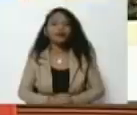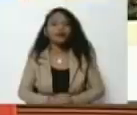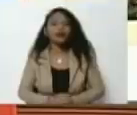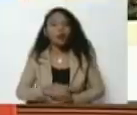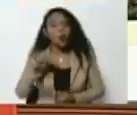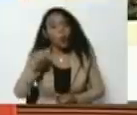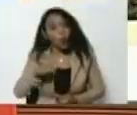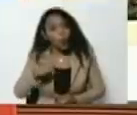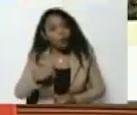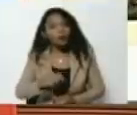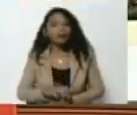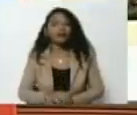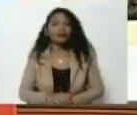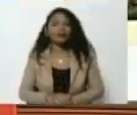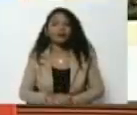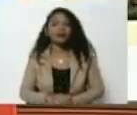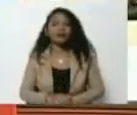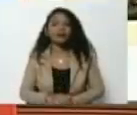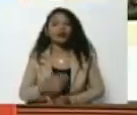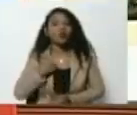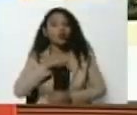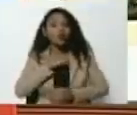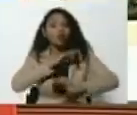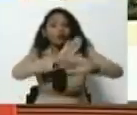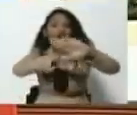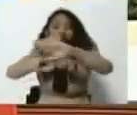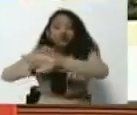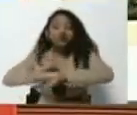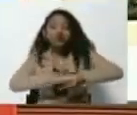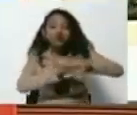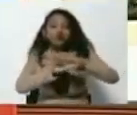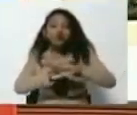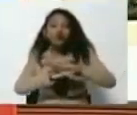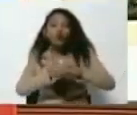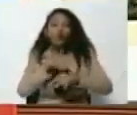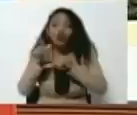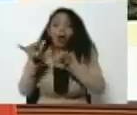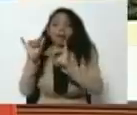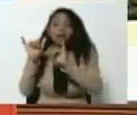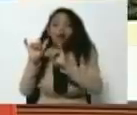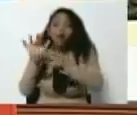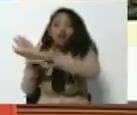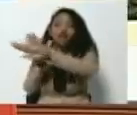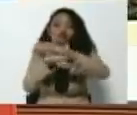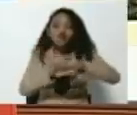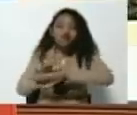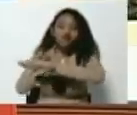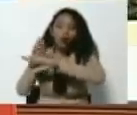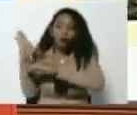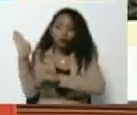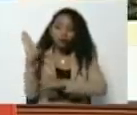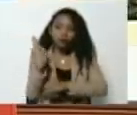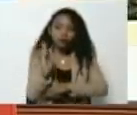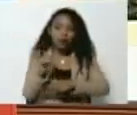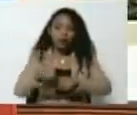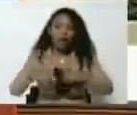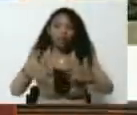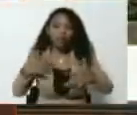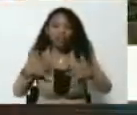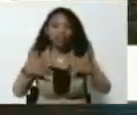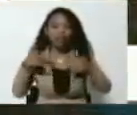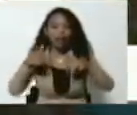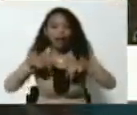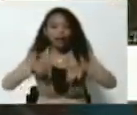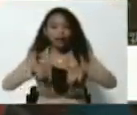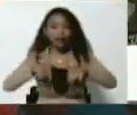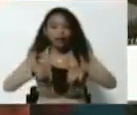Hoy hemos convocado, ustedes se han autoconvocado a este acto aquí, en